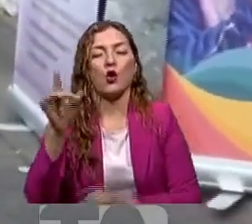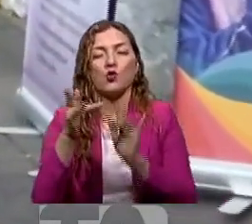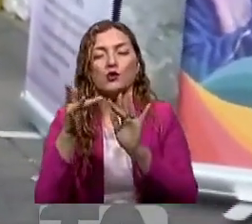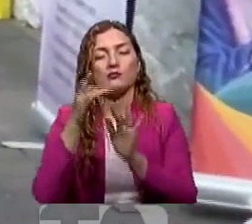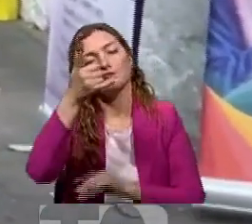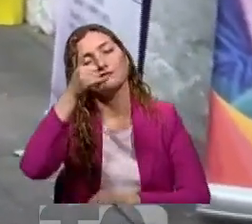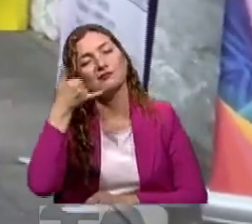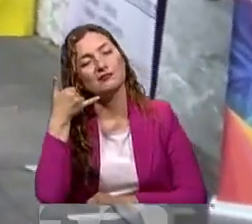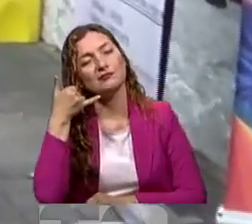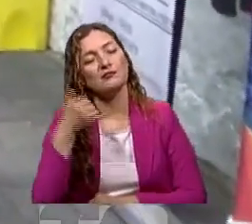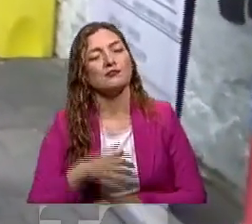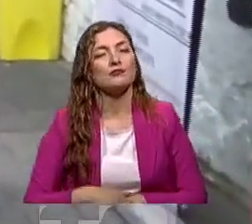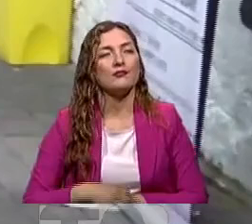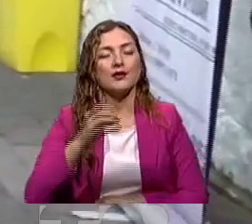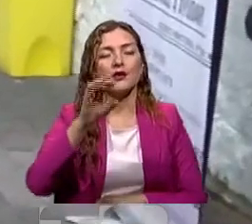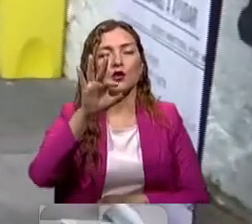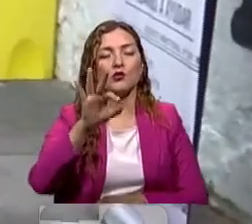al